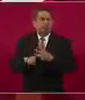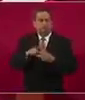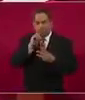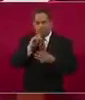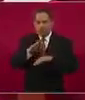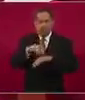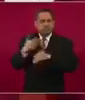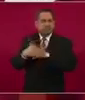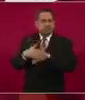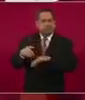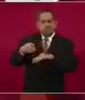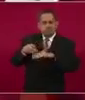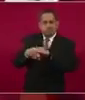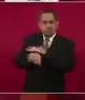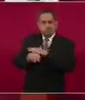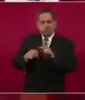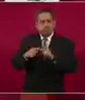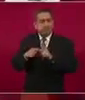el metro